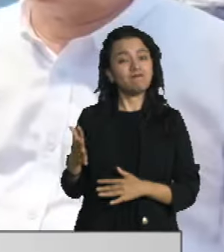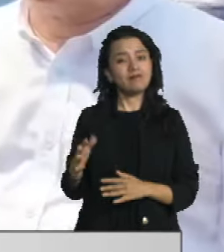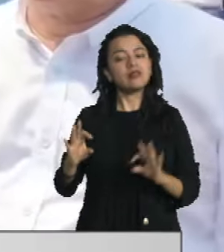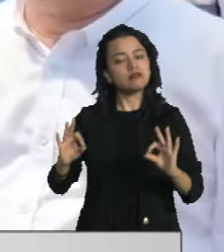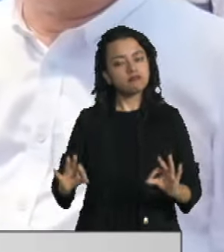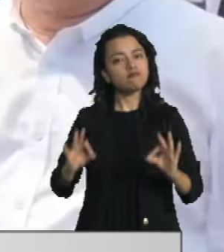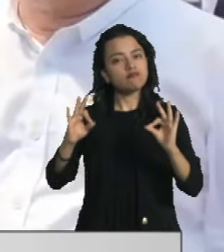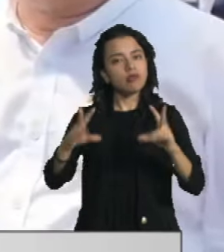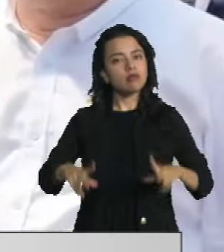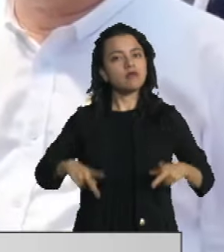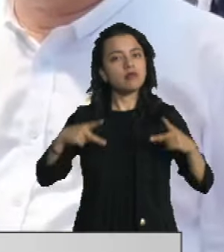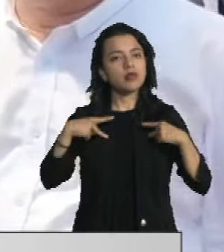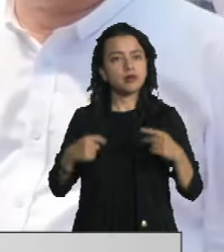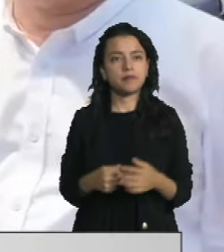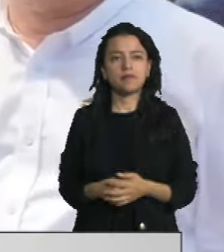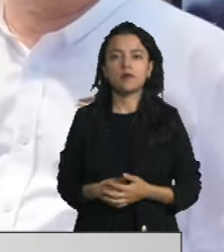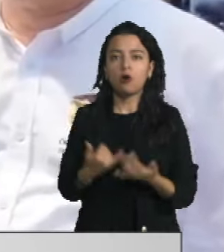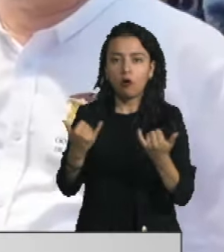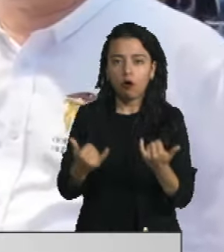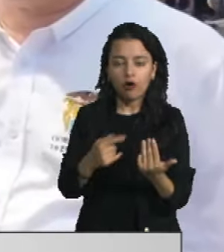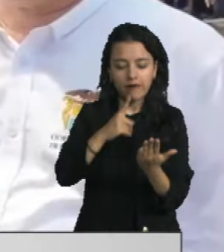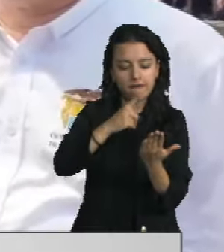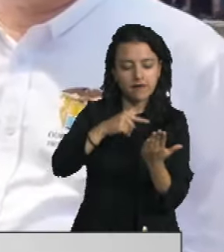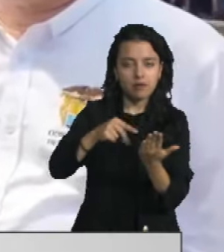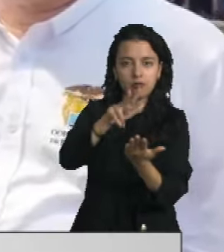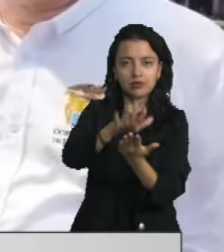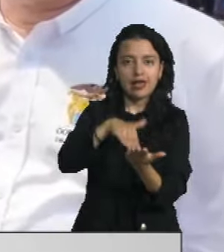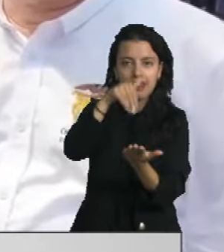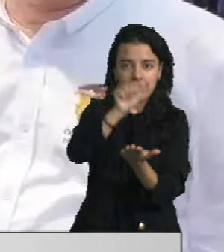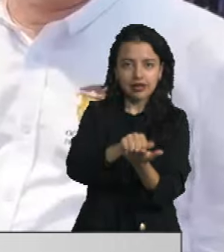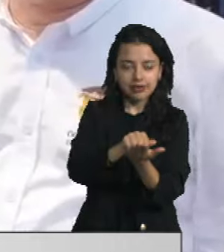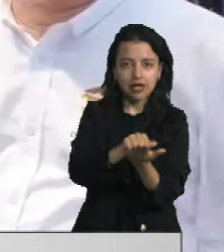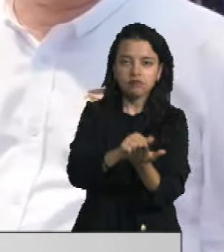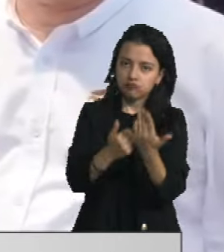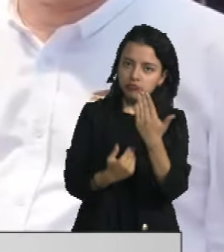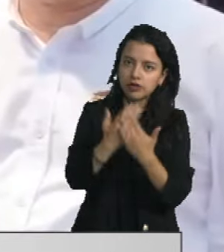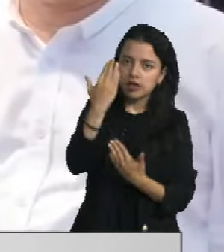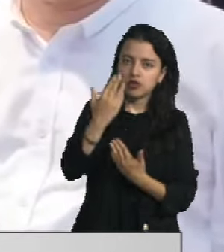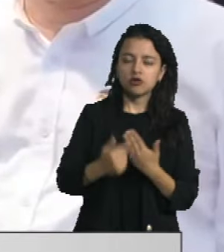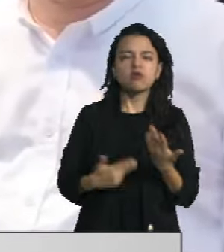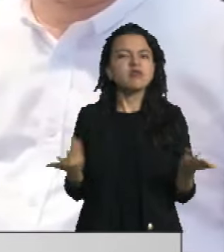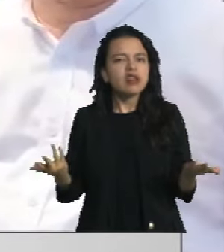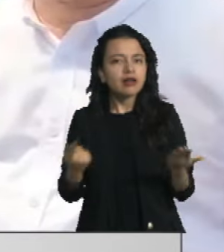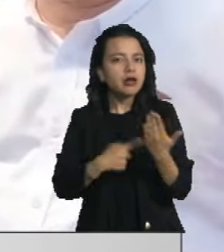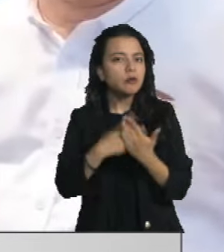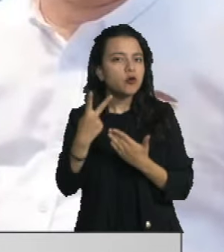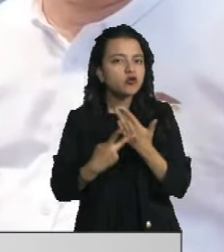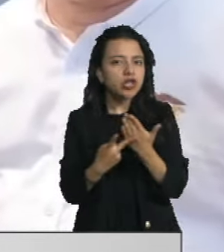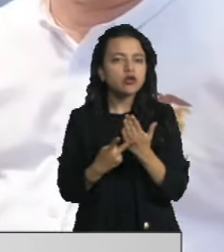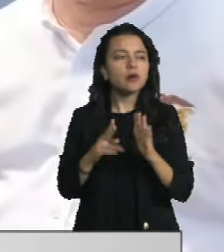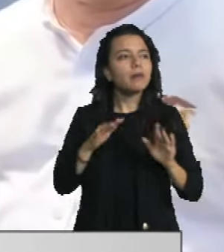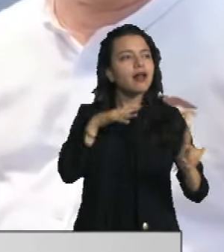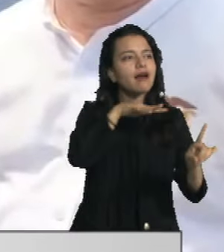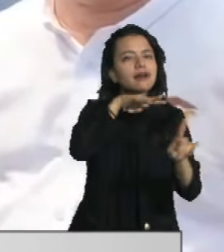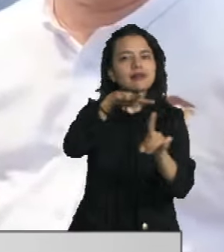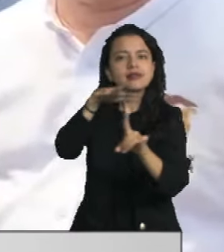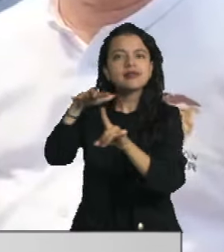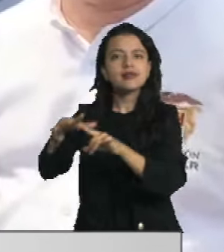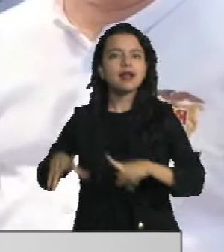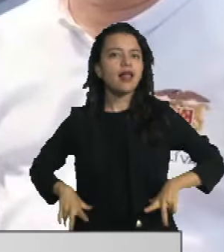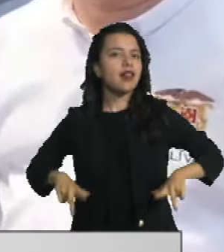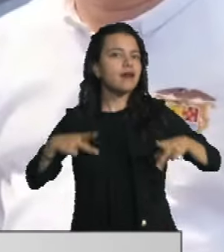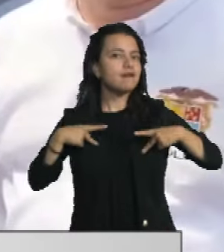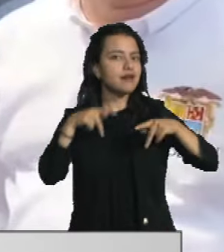nuevas, hoy firmamos el acta de inicio de este proyecto que va a transformar la vida de